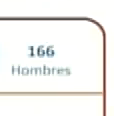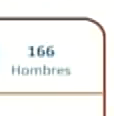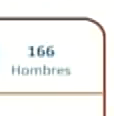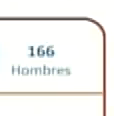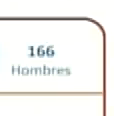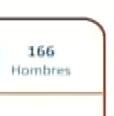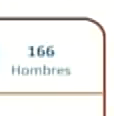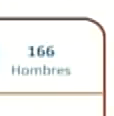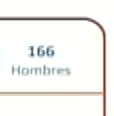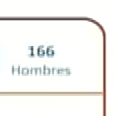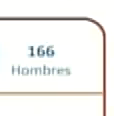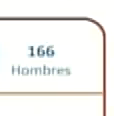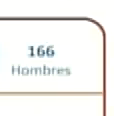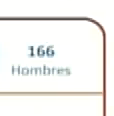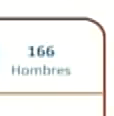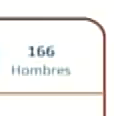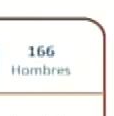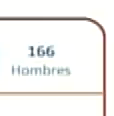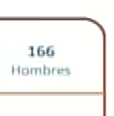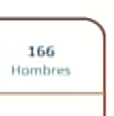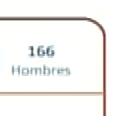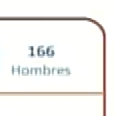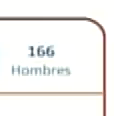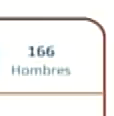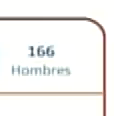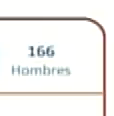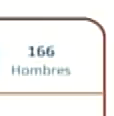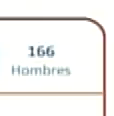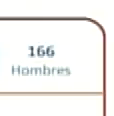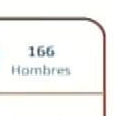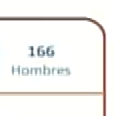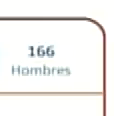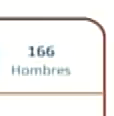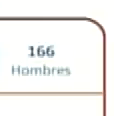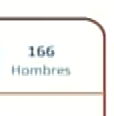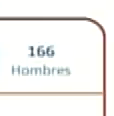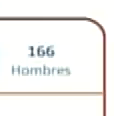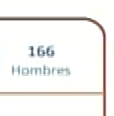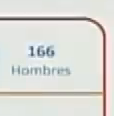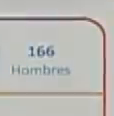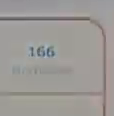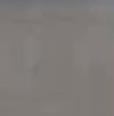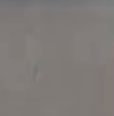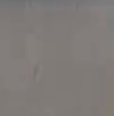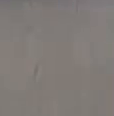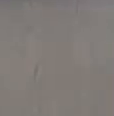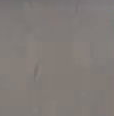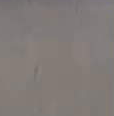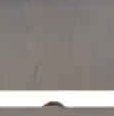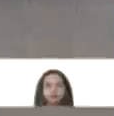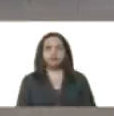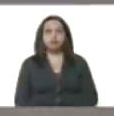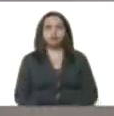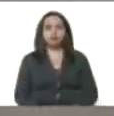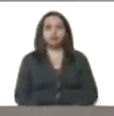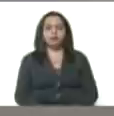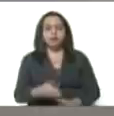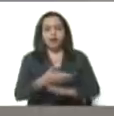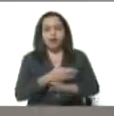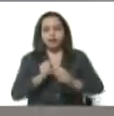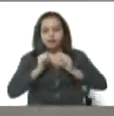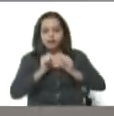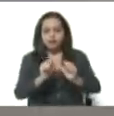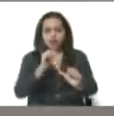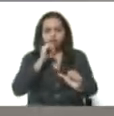estado Guárico con 1 caso y el estado La Guaira con 1 caso. Antes de continuar con el reporte, yo